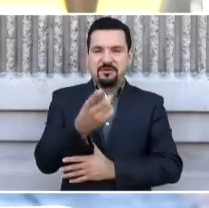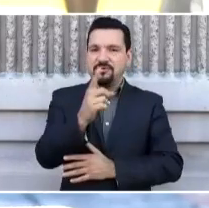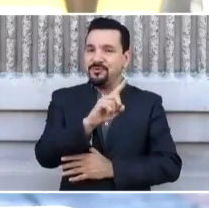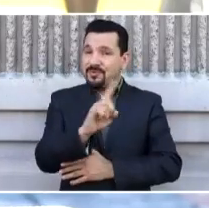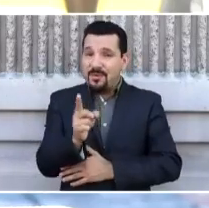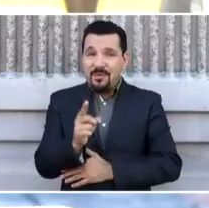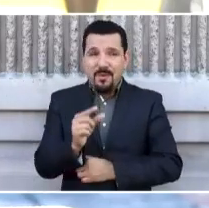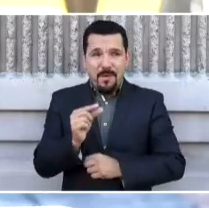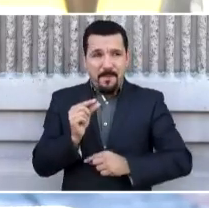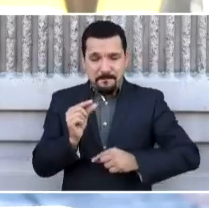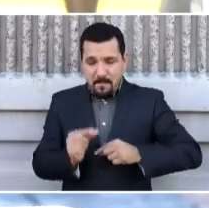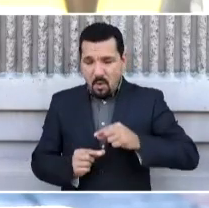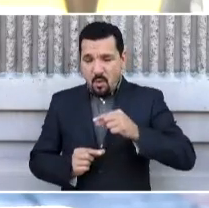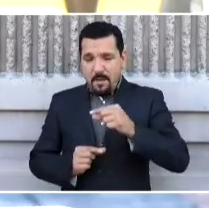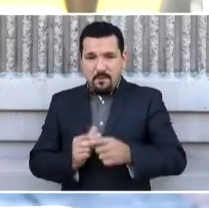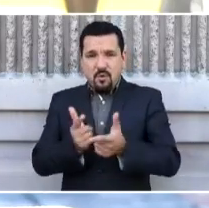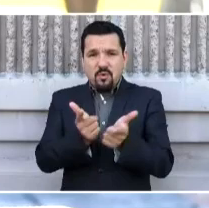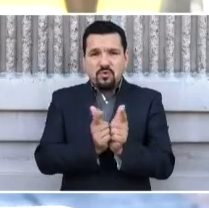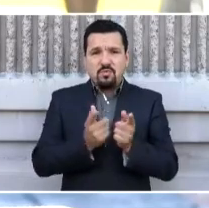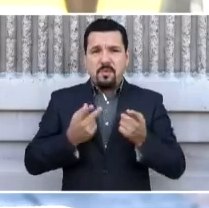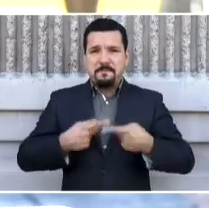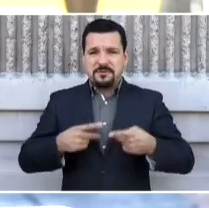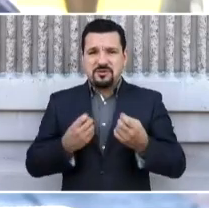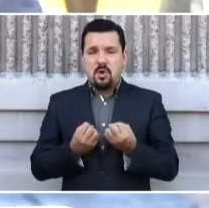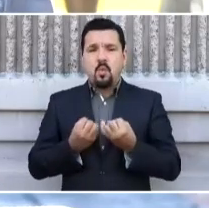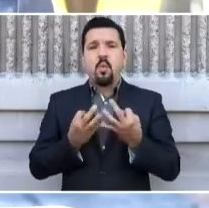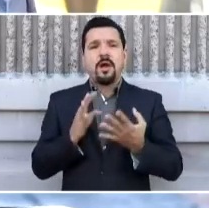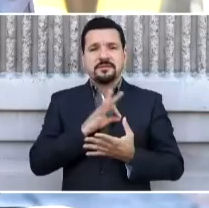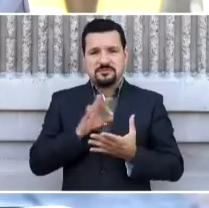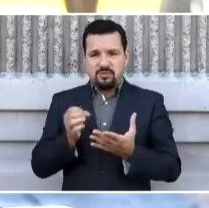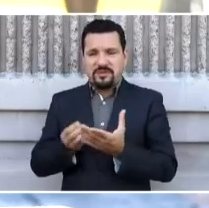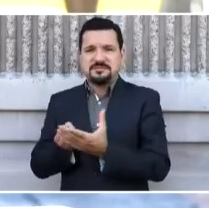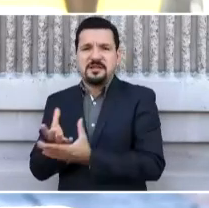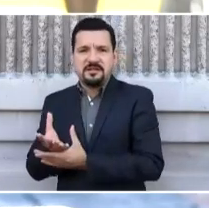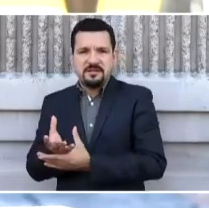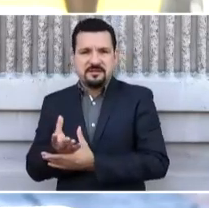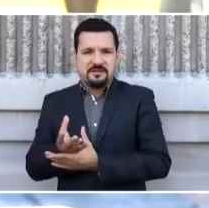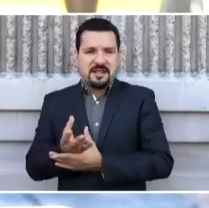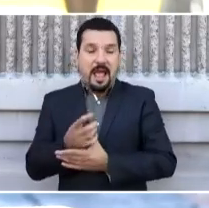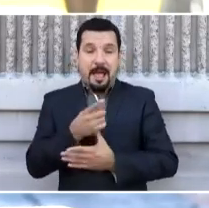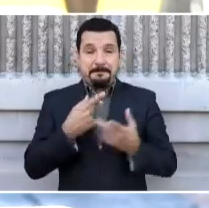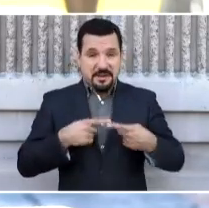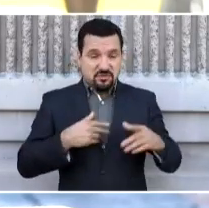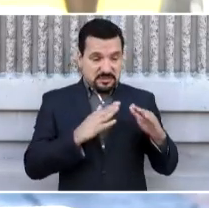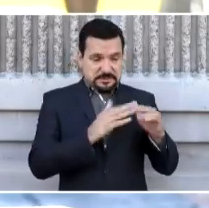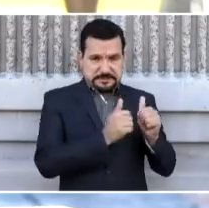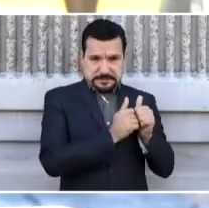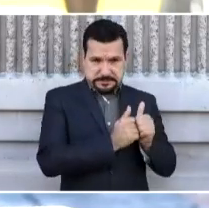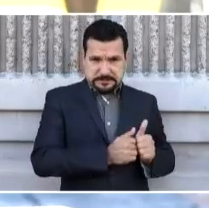cuotas de población que estando protegida, que se mantuvo en su casa,